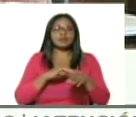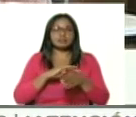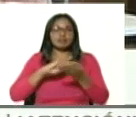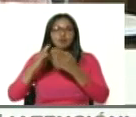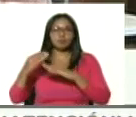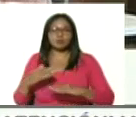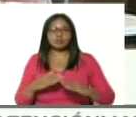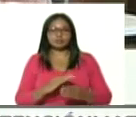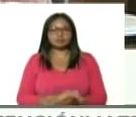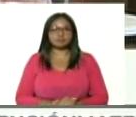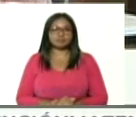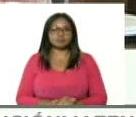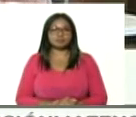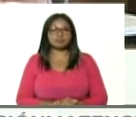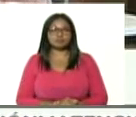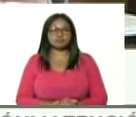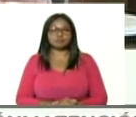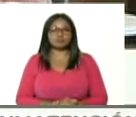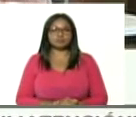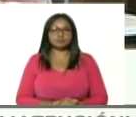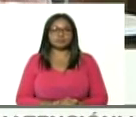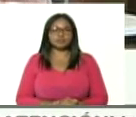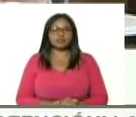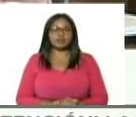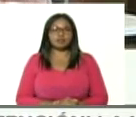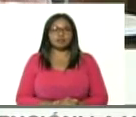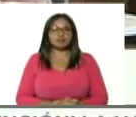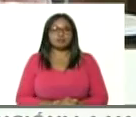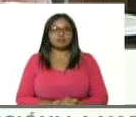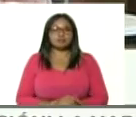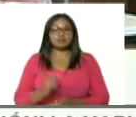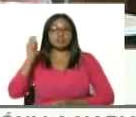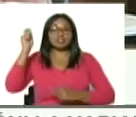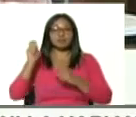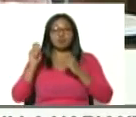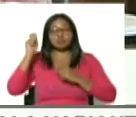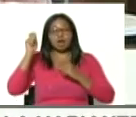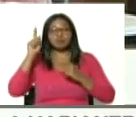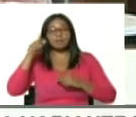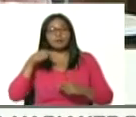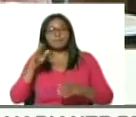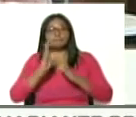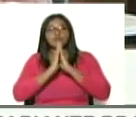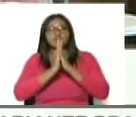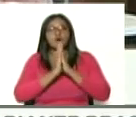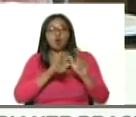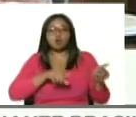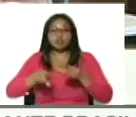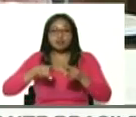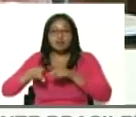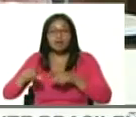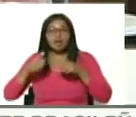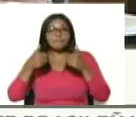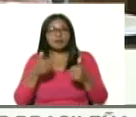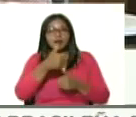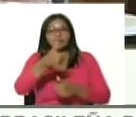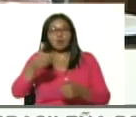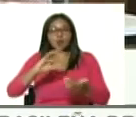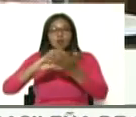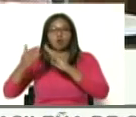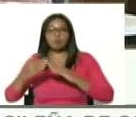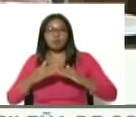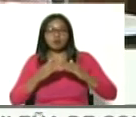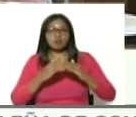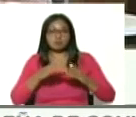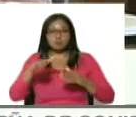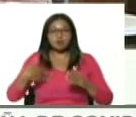comunera, diputados y diputadas comuneras, ya saben, vamos a coordinar bien para cada comuna un comité